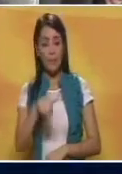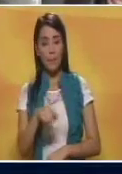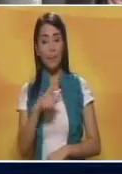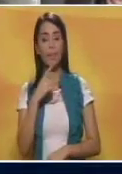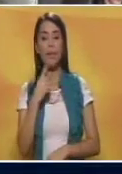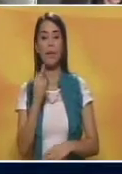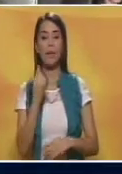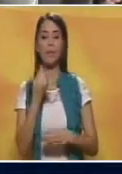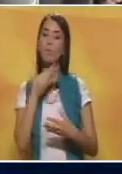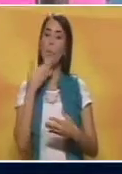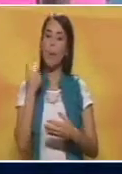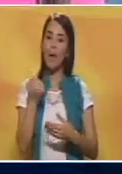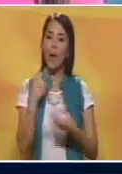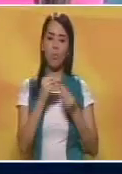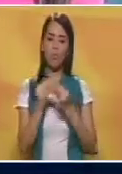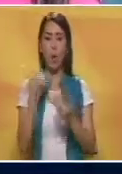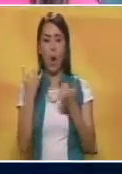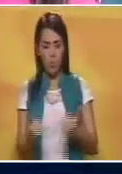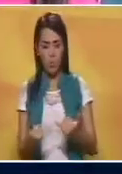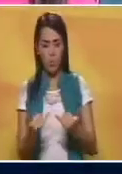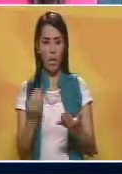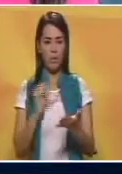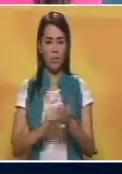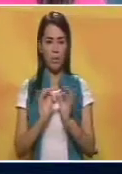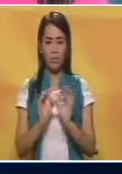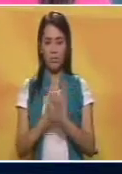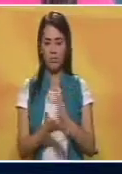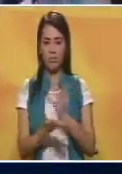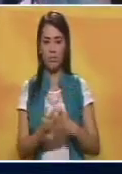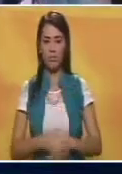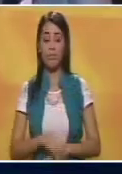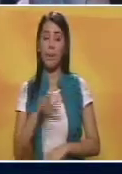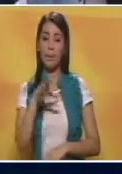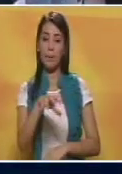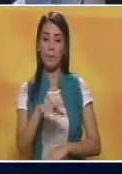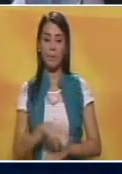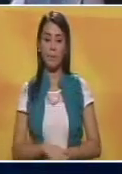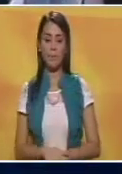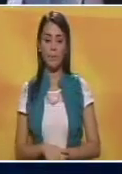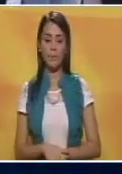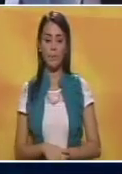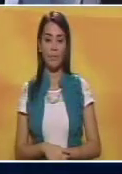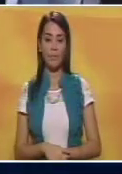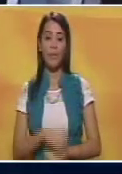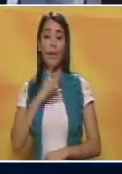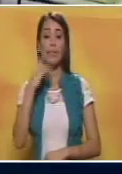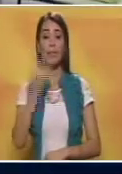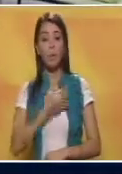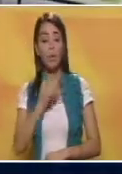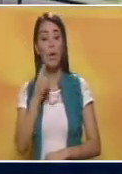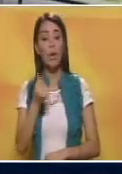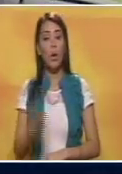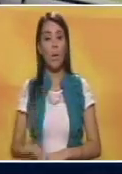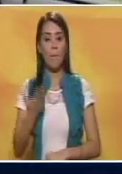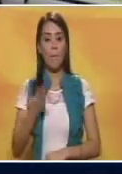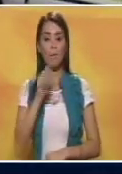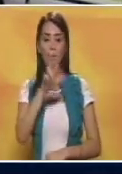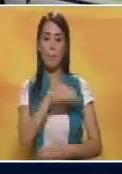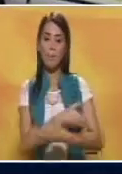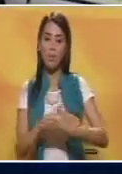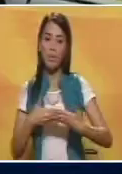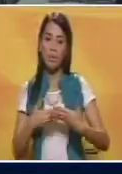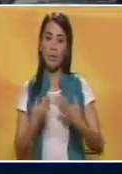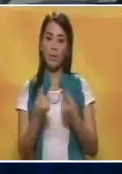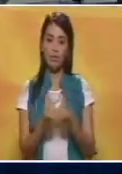actualizados y adecuados los parámetros para el funcionamiento del estado menéndez aseguró que con el aumento a 3 millones